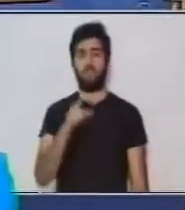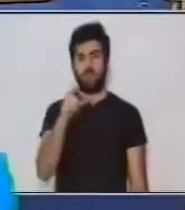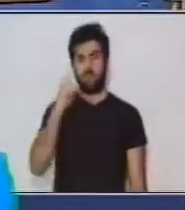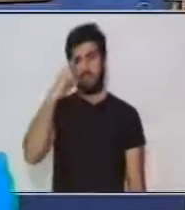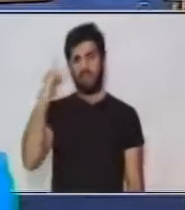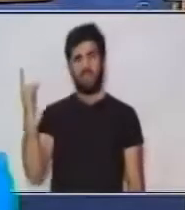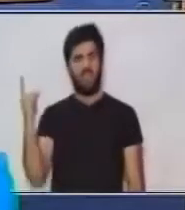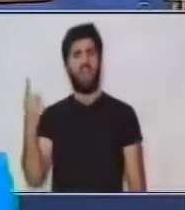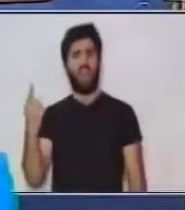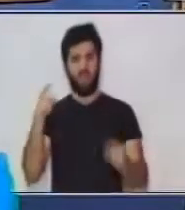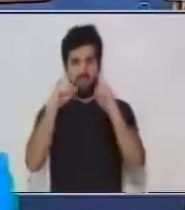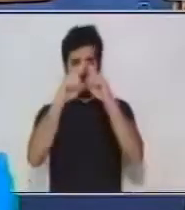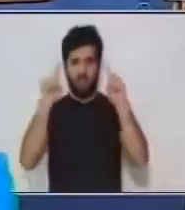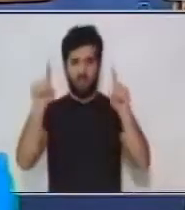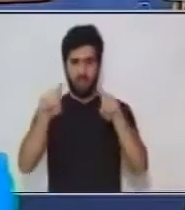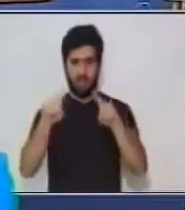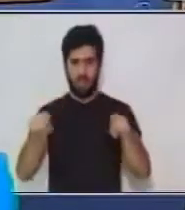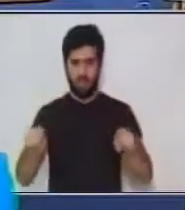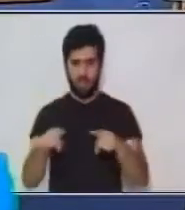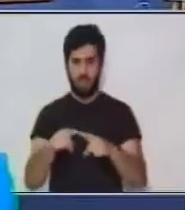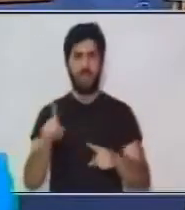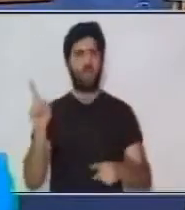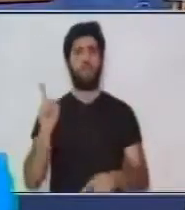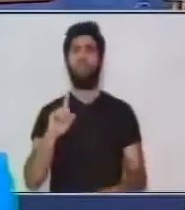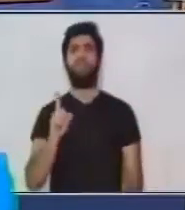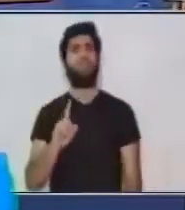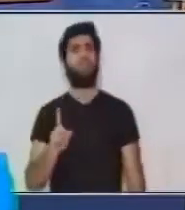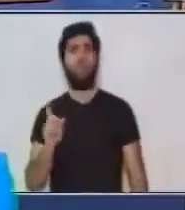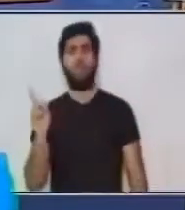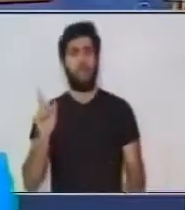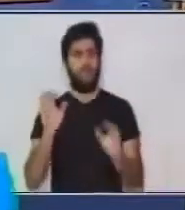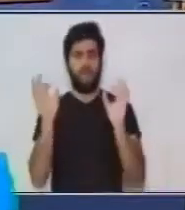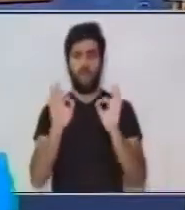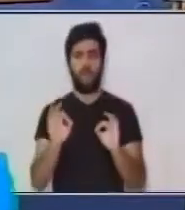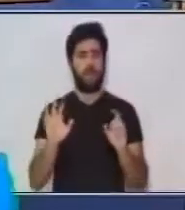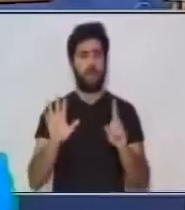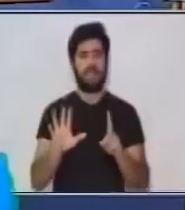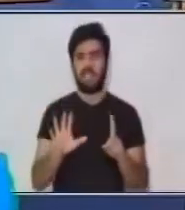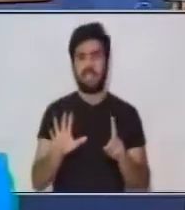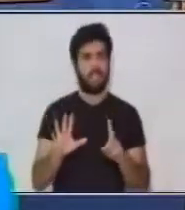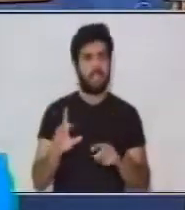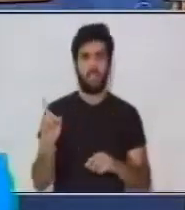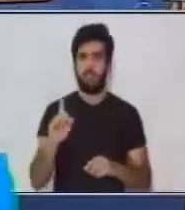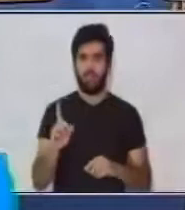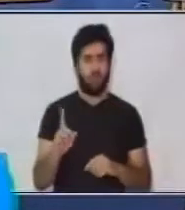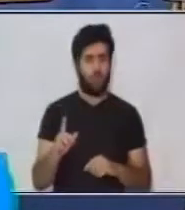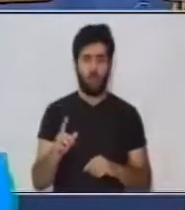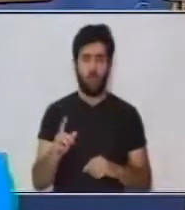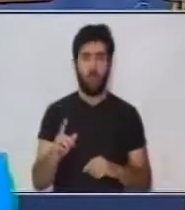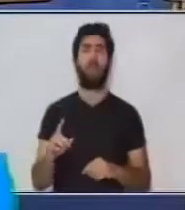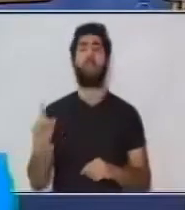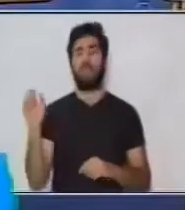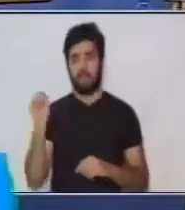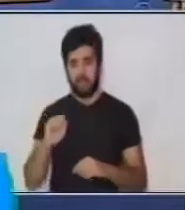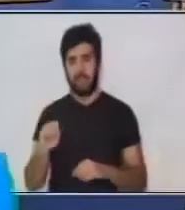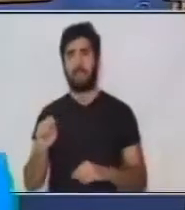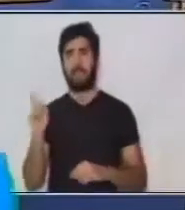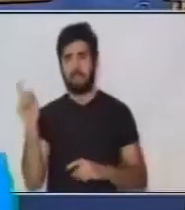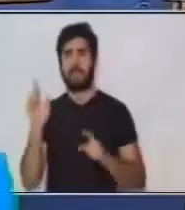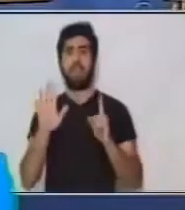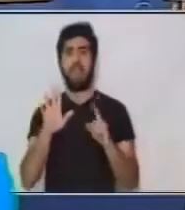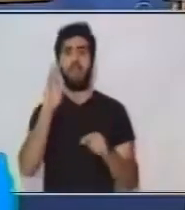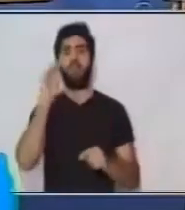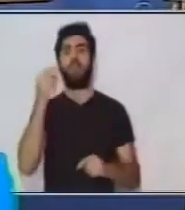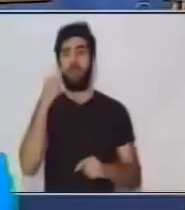¿verdad? Porque a lo mejor has visto solo los que son regulares, que tienen los 6 lados iguales. Pero este es un hexágono porque tiene 6